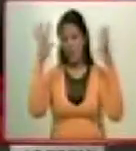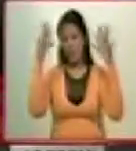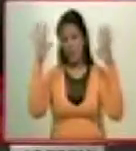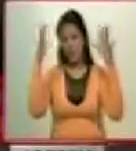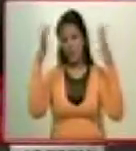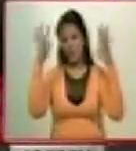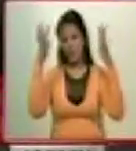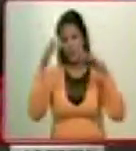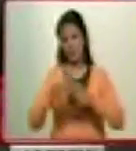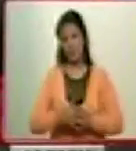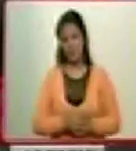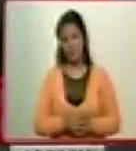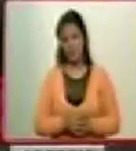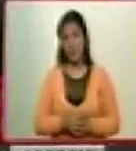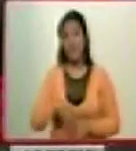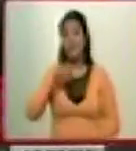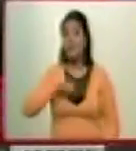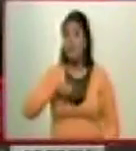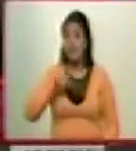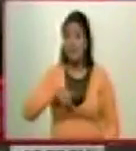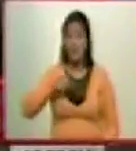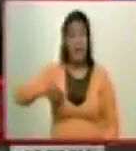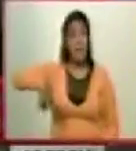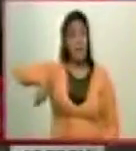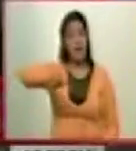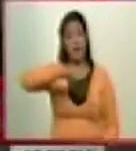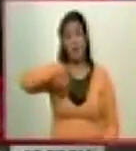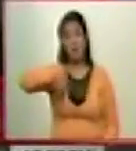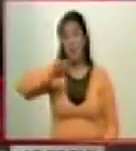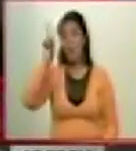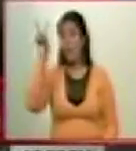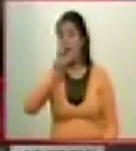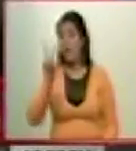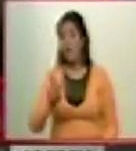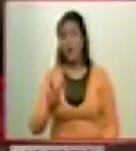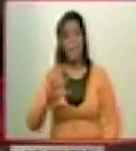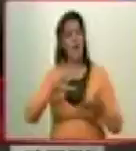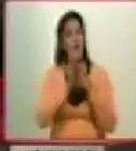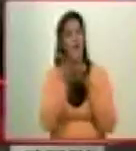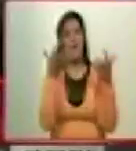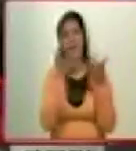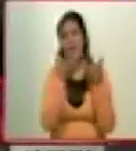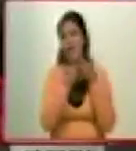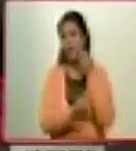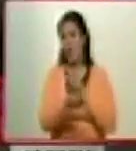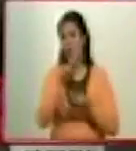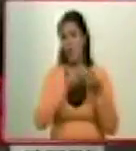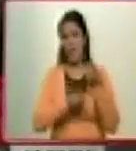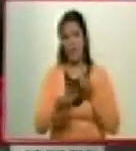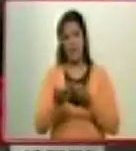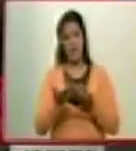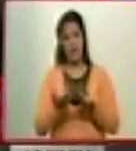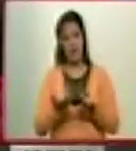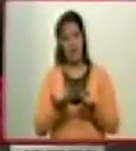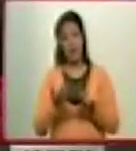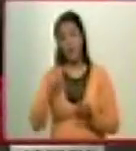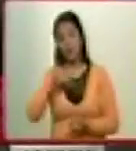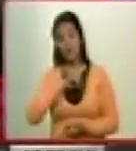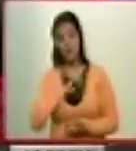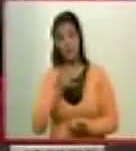Es una necesidad para el país, para romper la guerra económica, que